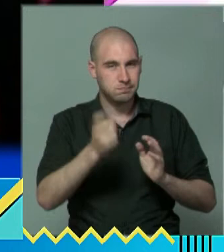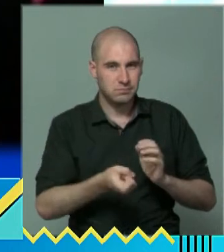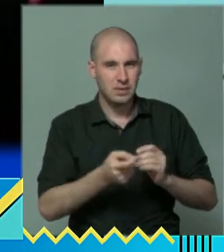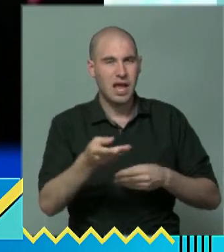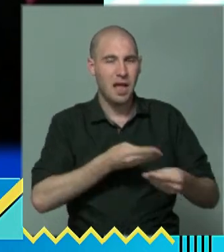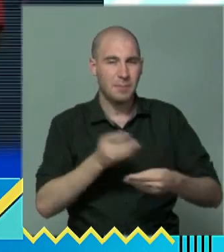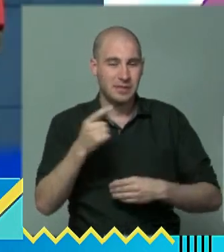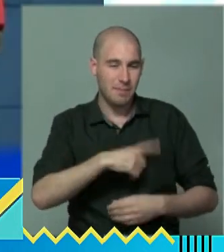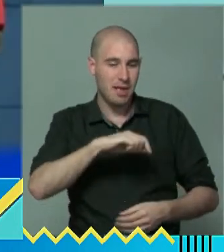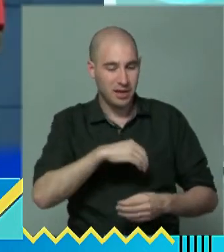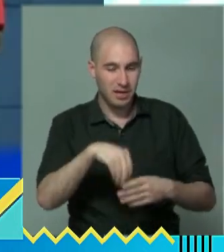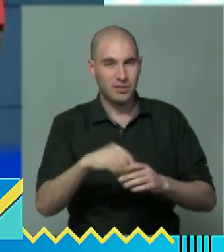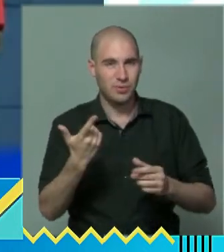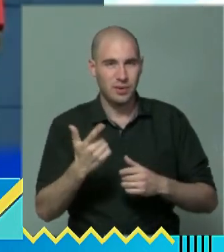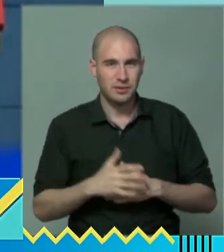las empresas aquí en España.